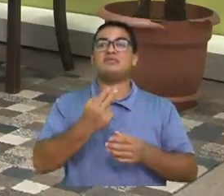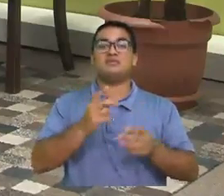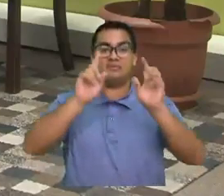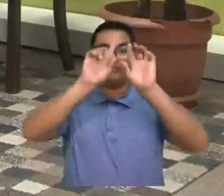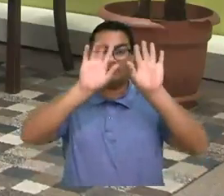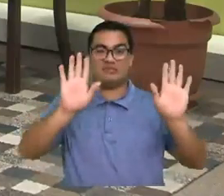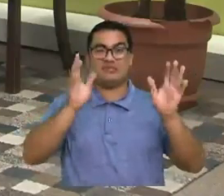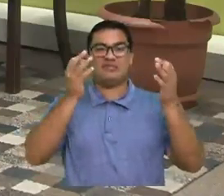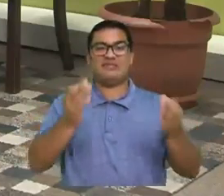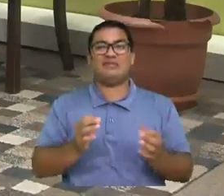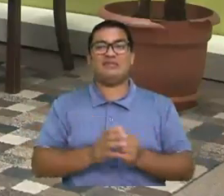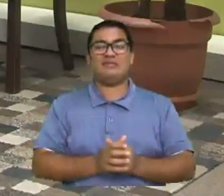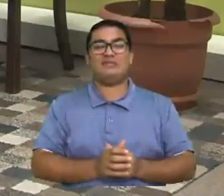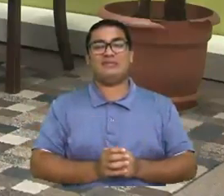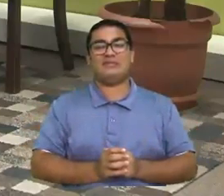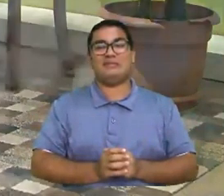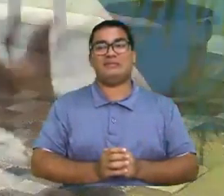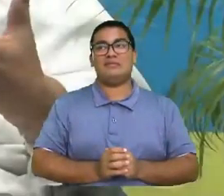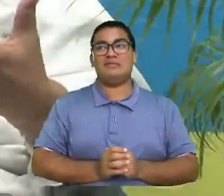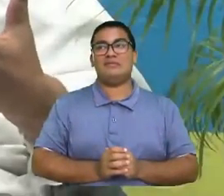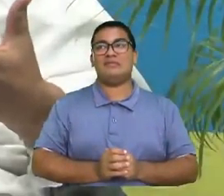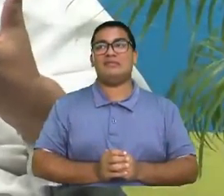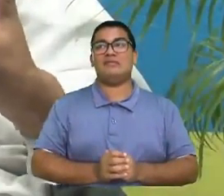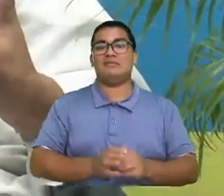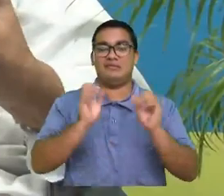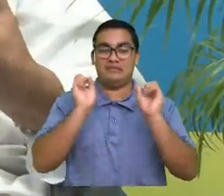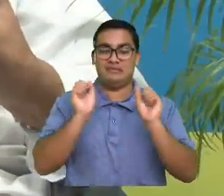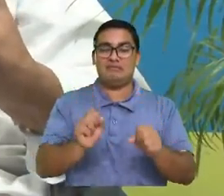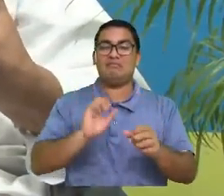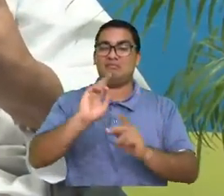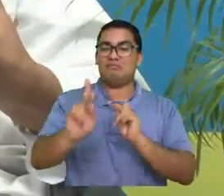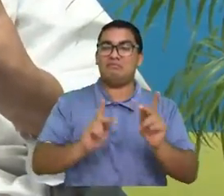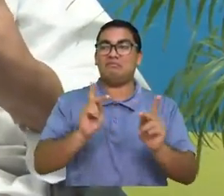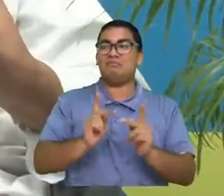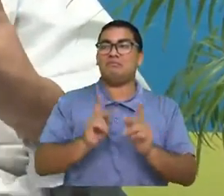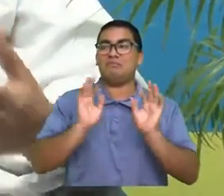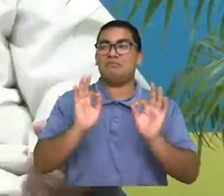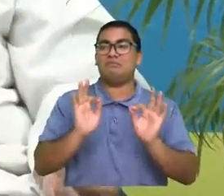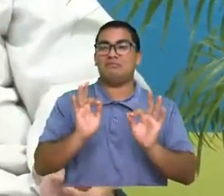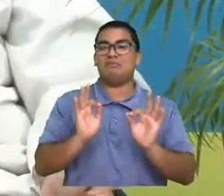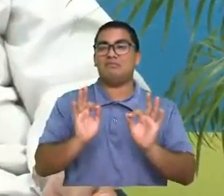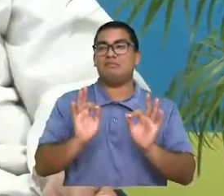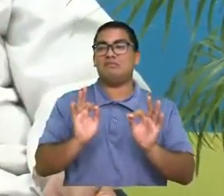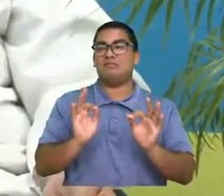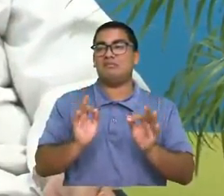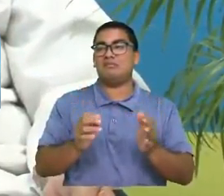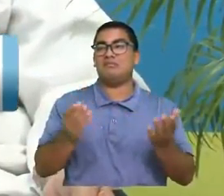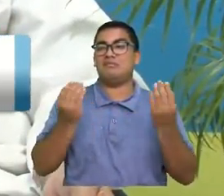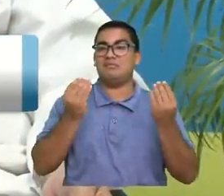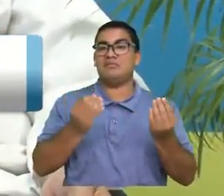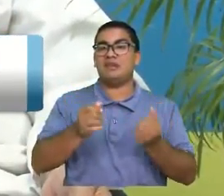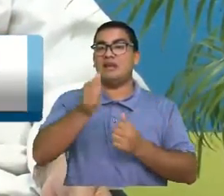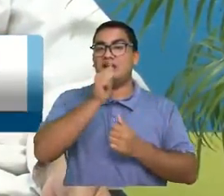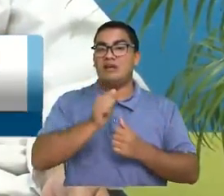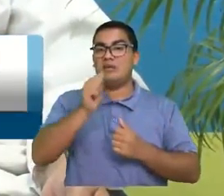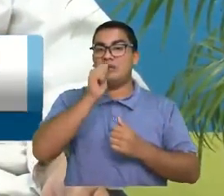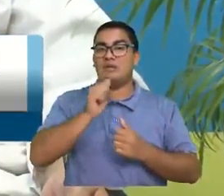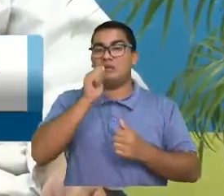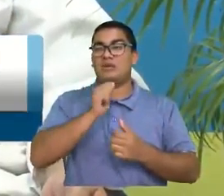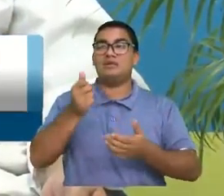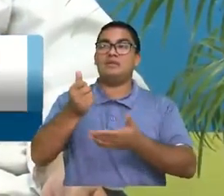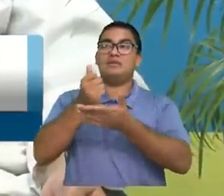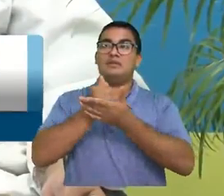Ah, sí. ¿Sí? Entonces uno puede perfectamente con esos tecitos y estar tomando frecuentemente agua para